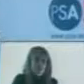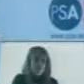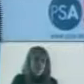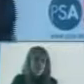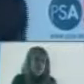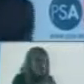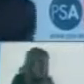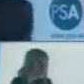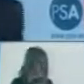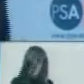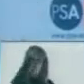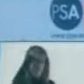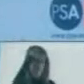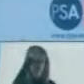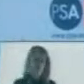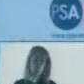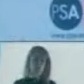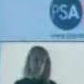pueblo.